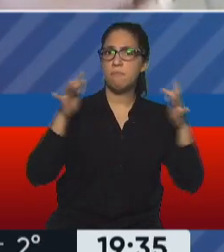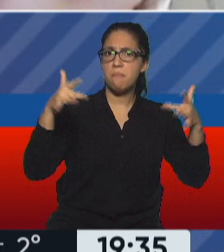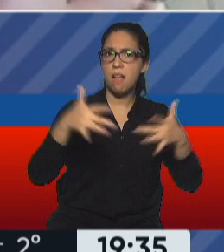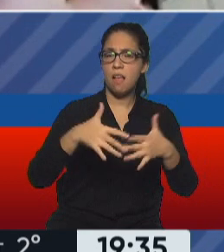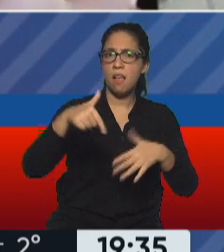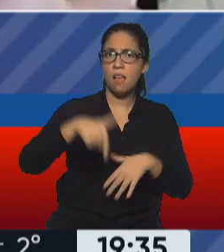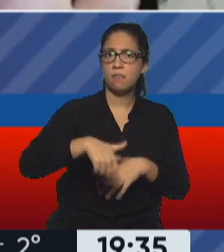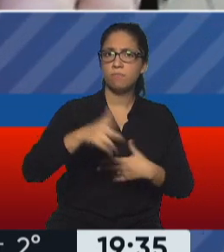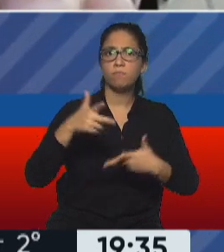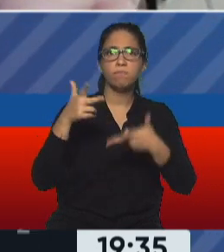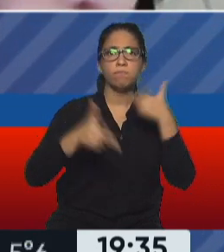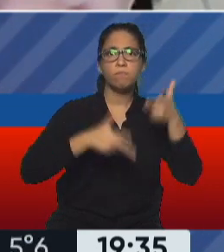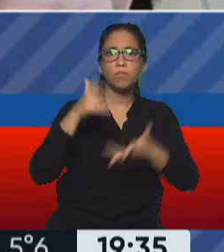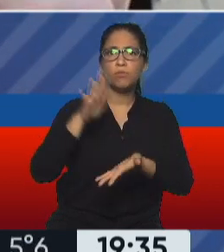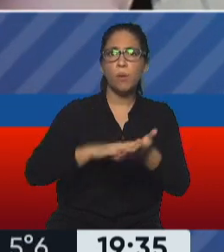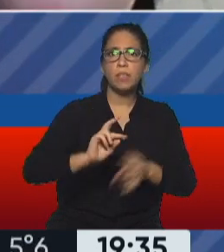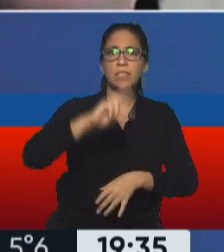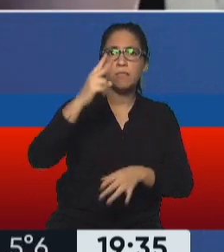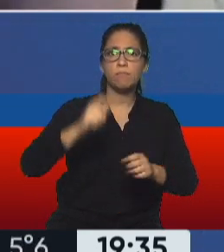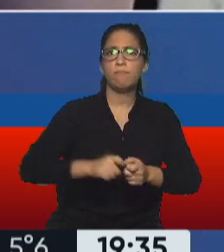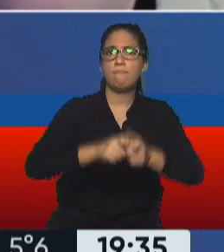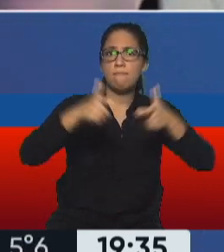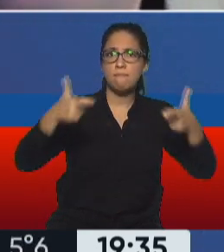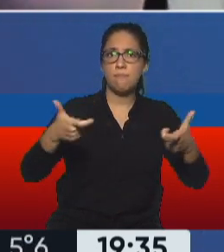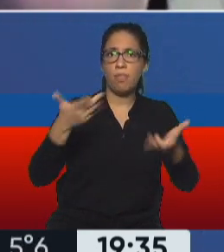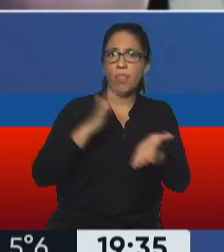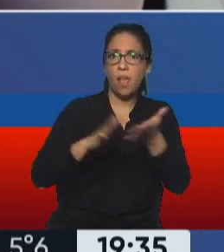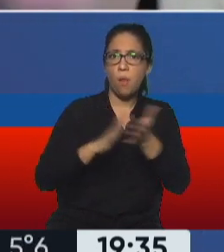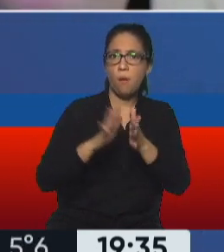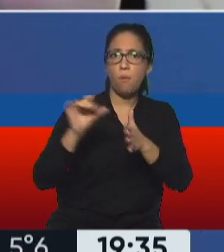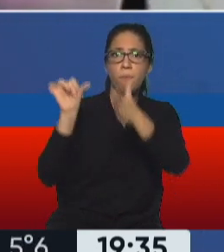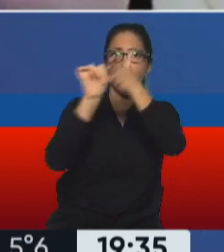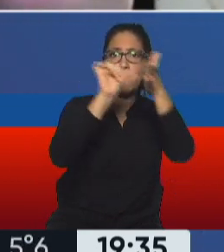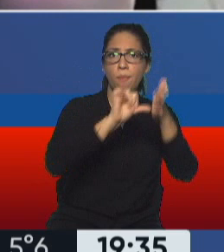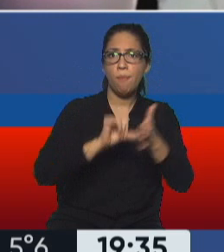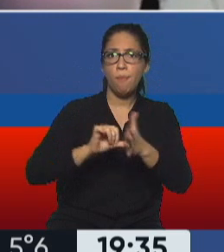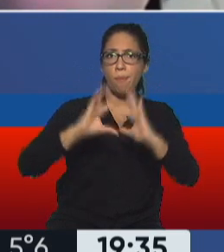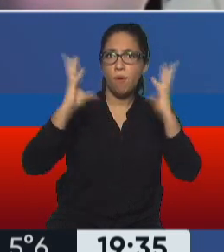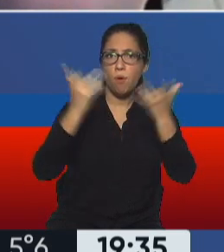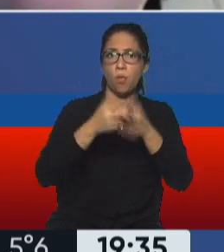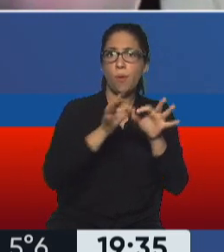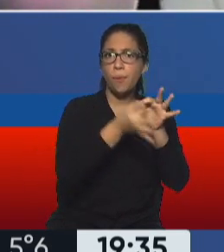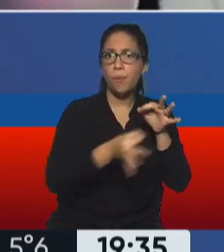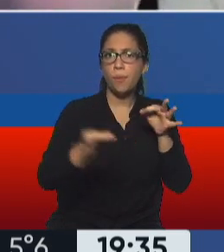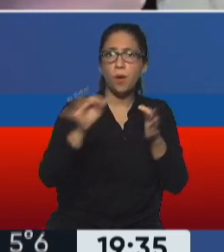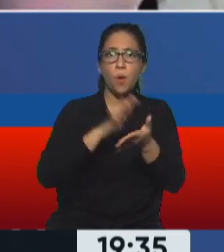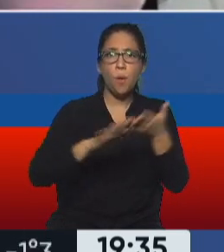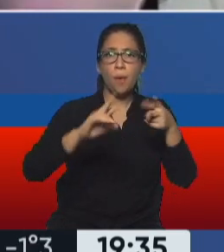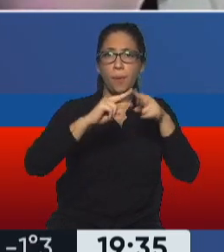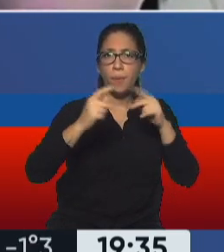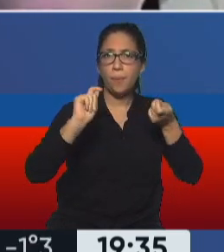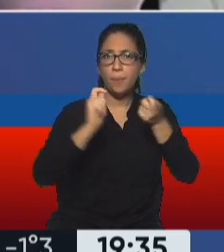se habla de rebrotes en otros puntos del mundo, cuando hablamos, por ejemplo, de las nuevas variantes, de estas nuevas mutaciones, se